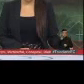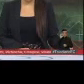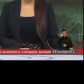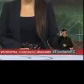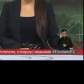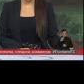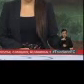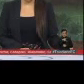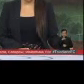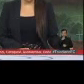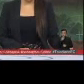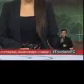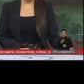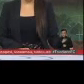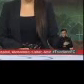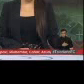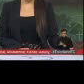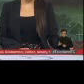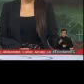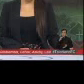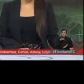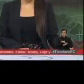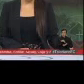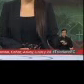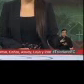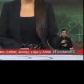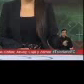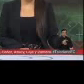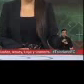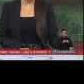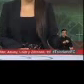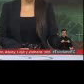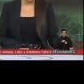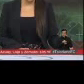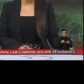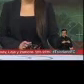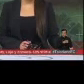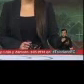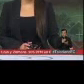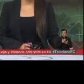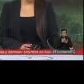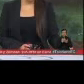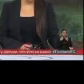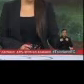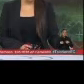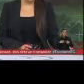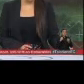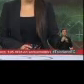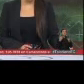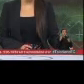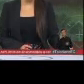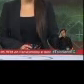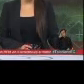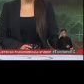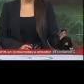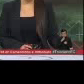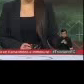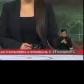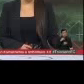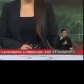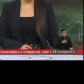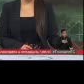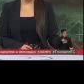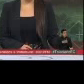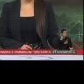40% del Producto Interno Bruto. El integrante del Consejo Asesor Económico, Vicente Albornoz, manifestó que conseguir este objetivo constituye un reto